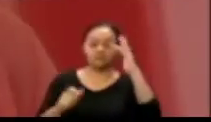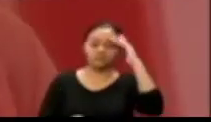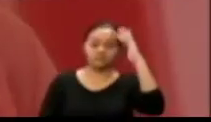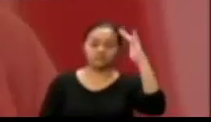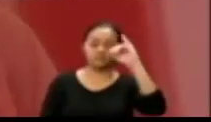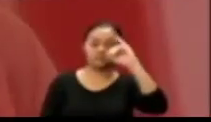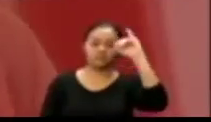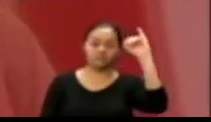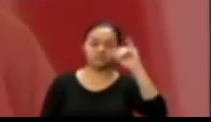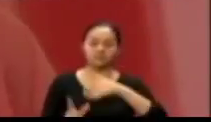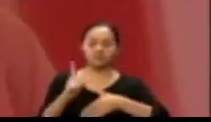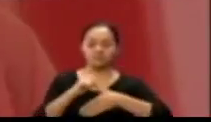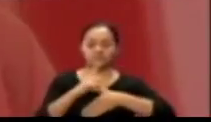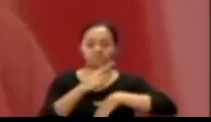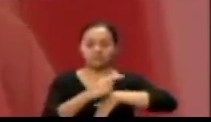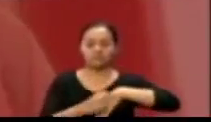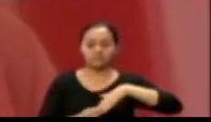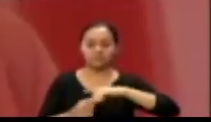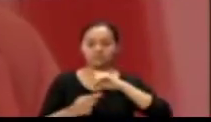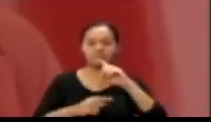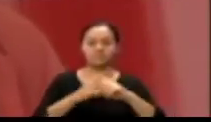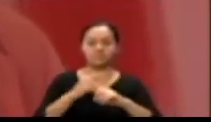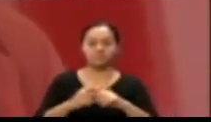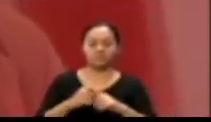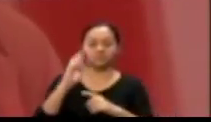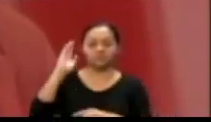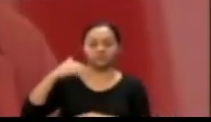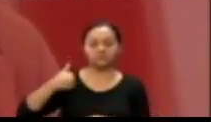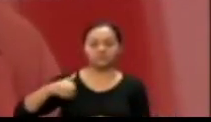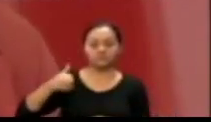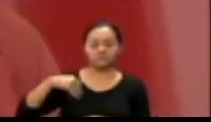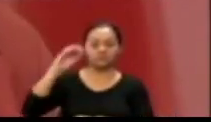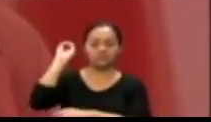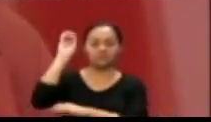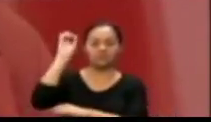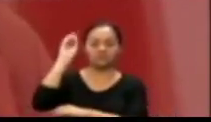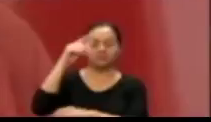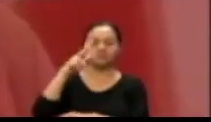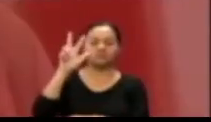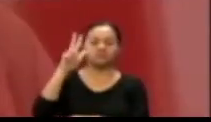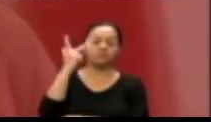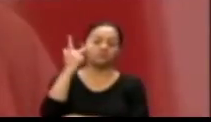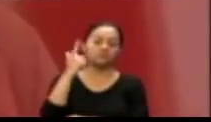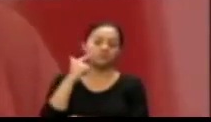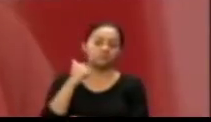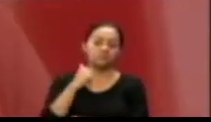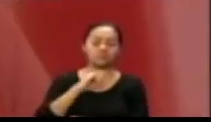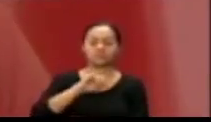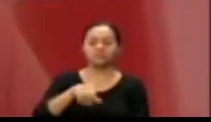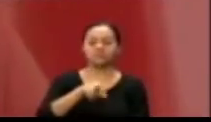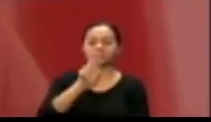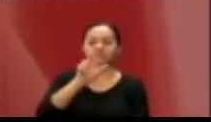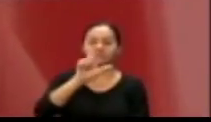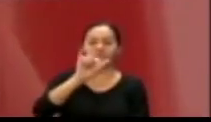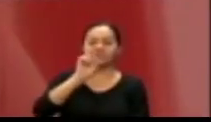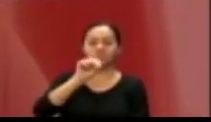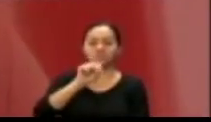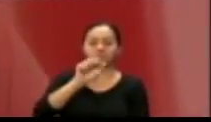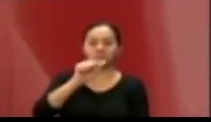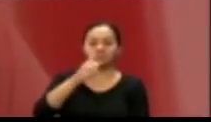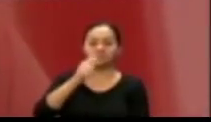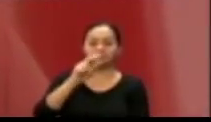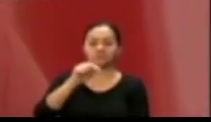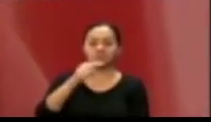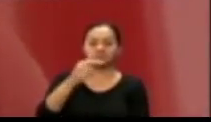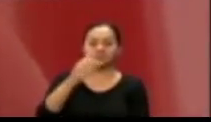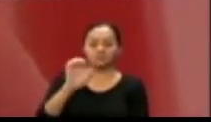latinoamericana. Él estará desde Argentina, también estará entre uno de los expositores en estos 3 días, Julián Assange. Pero, Jorge, ¿quién nos